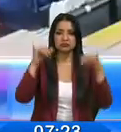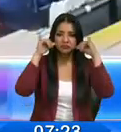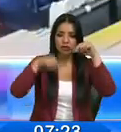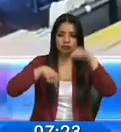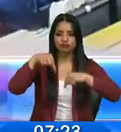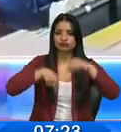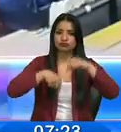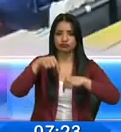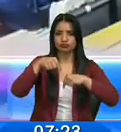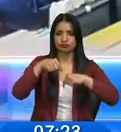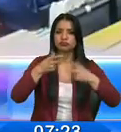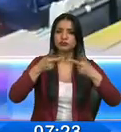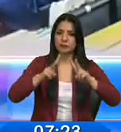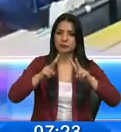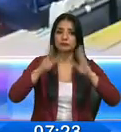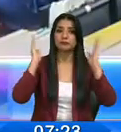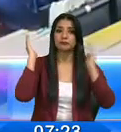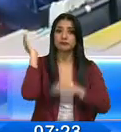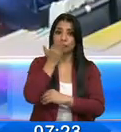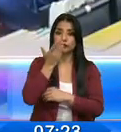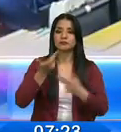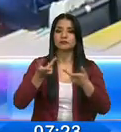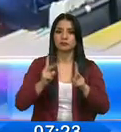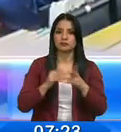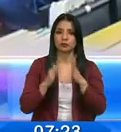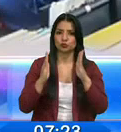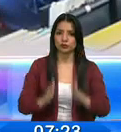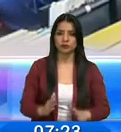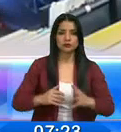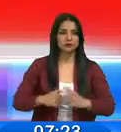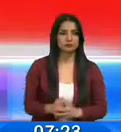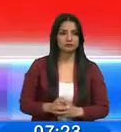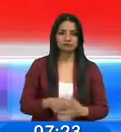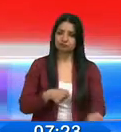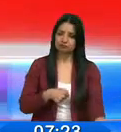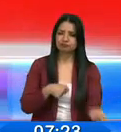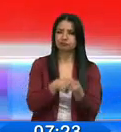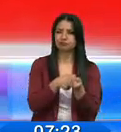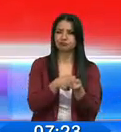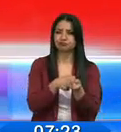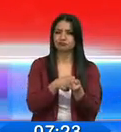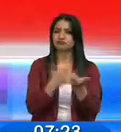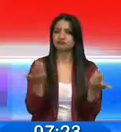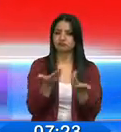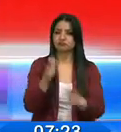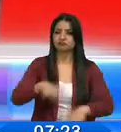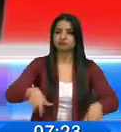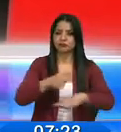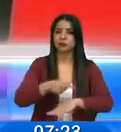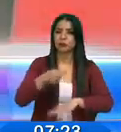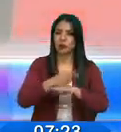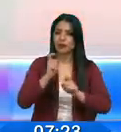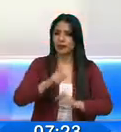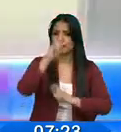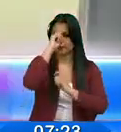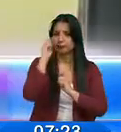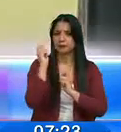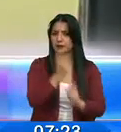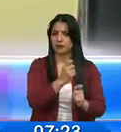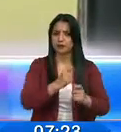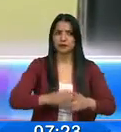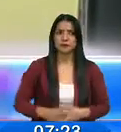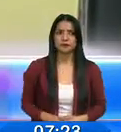sus maestros y estudiantes. En sí, un fortalecimiento que se merecen los habitantes del Guayas. un